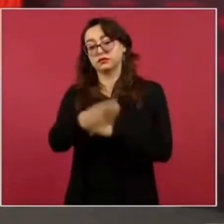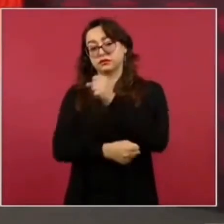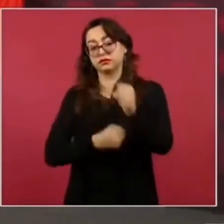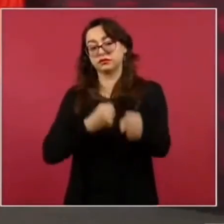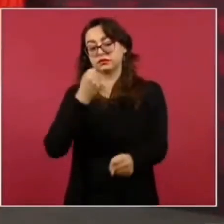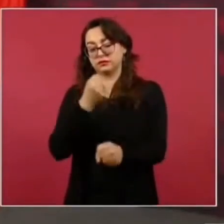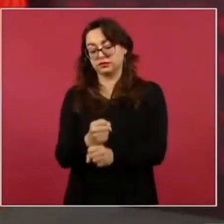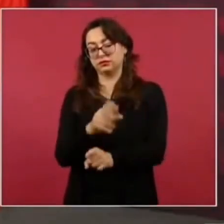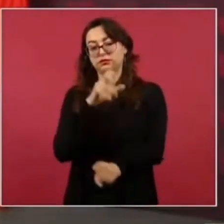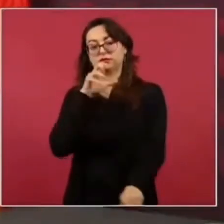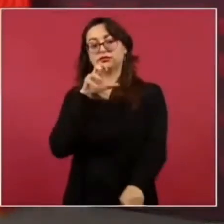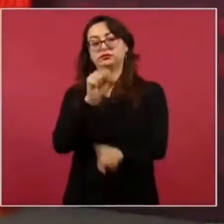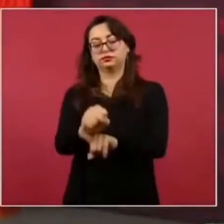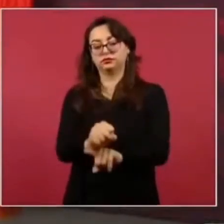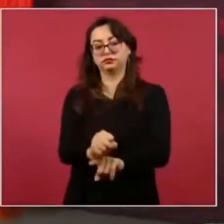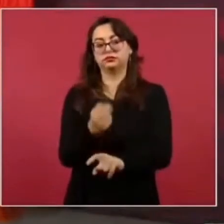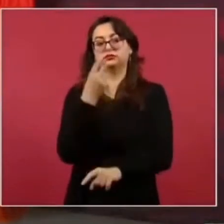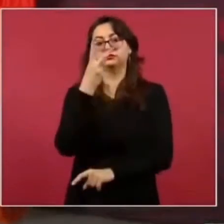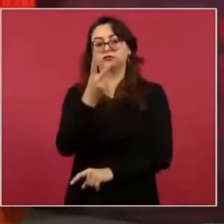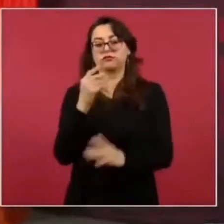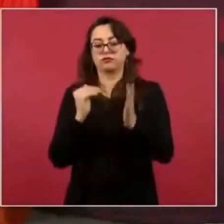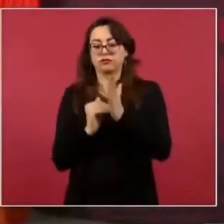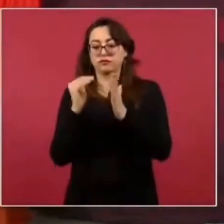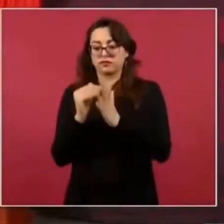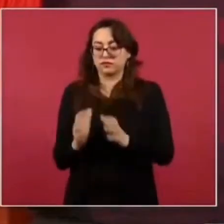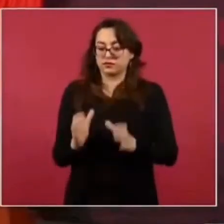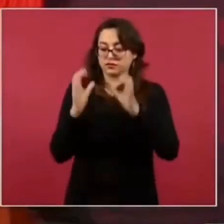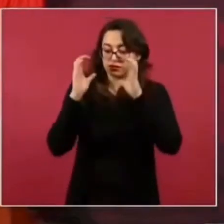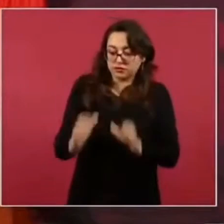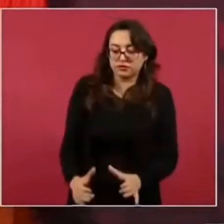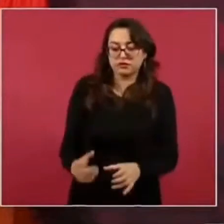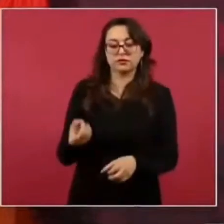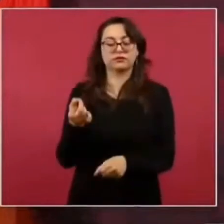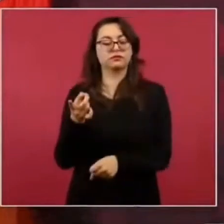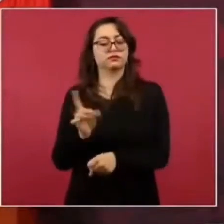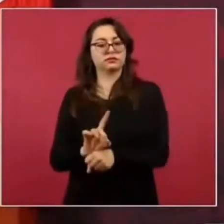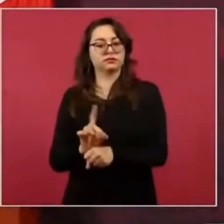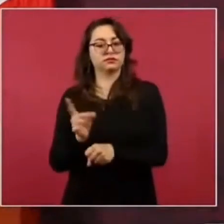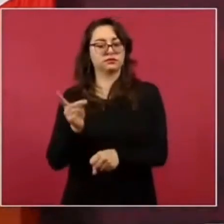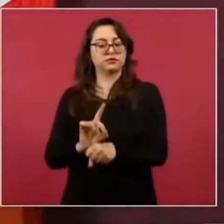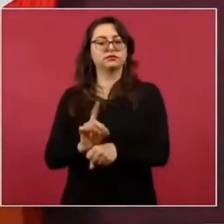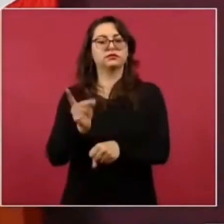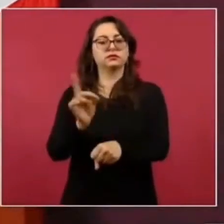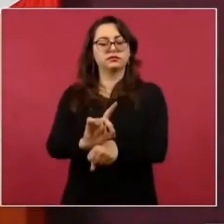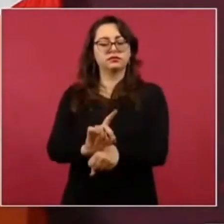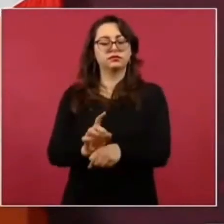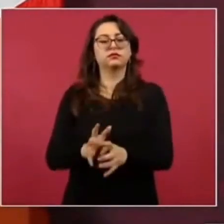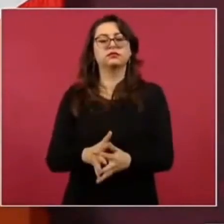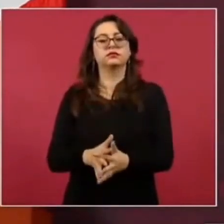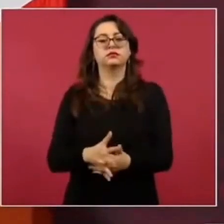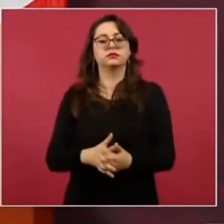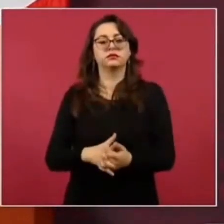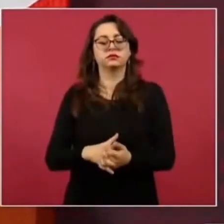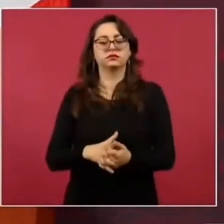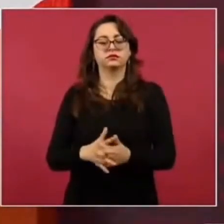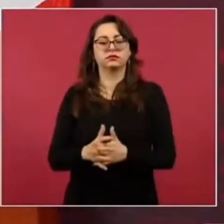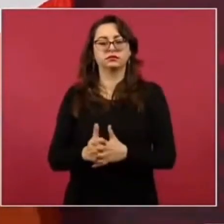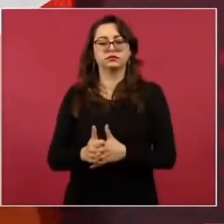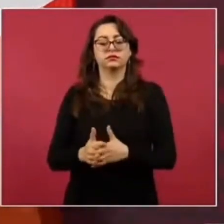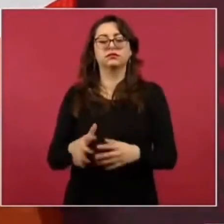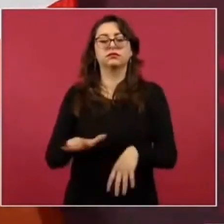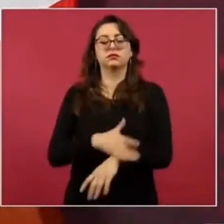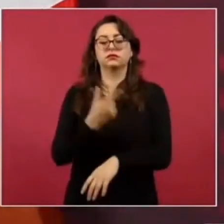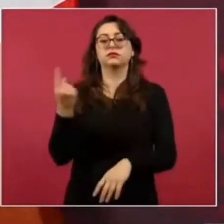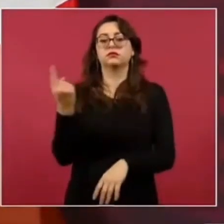de barriles diarios. O sea, porque hay yacimientos gracias a que se